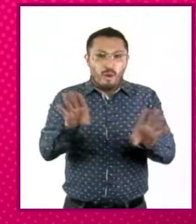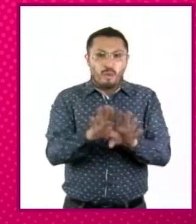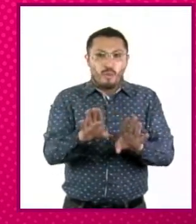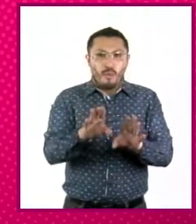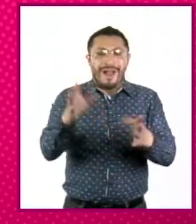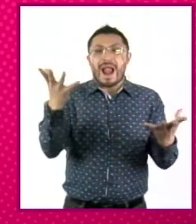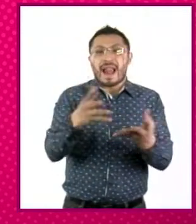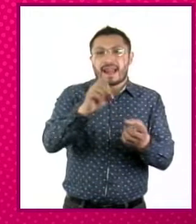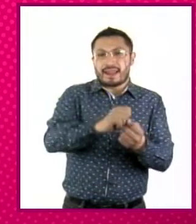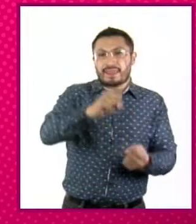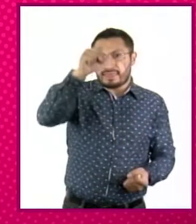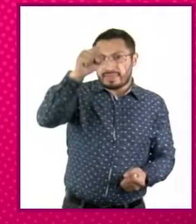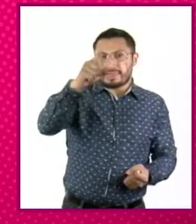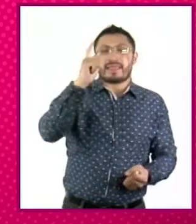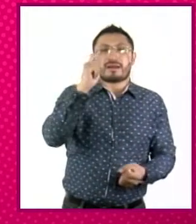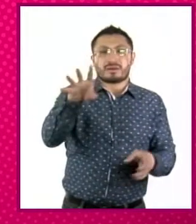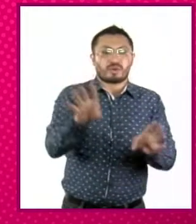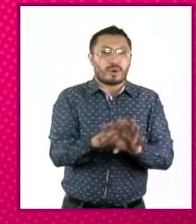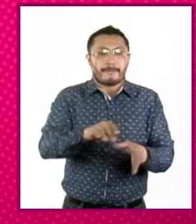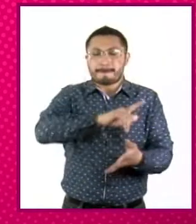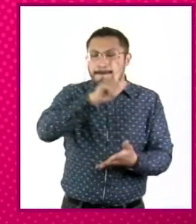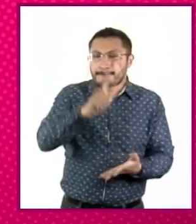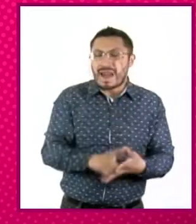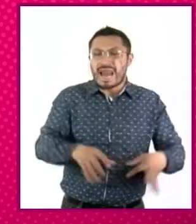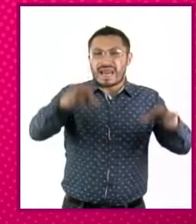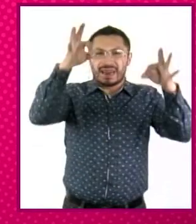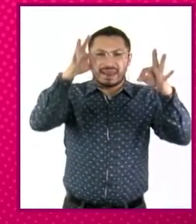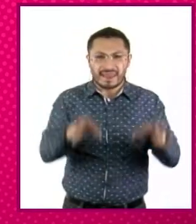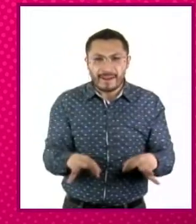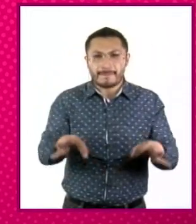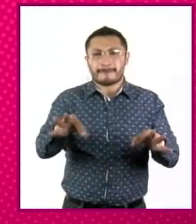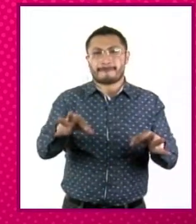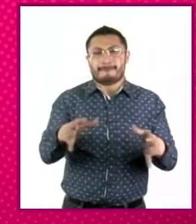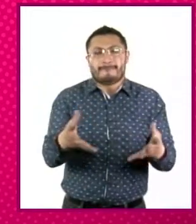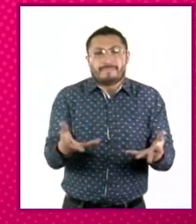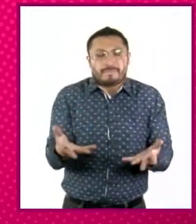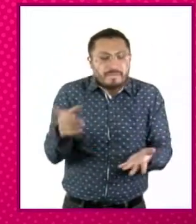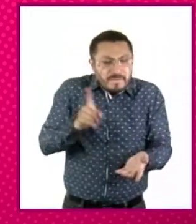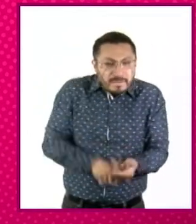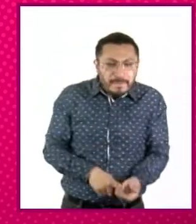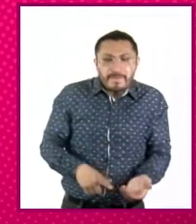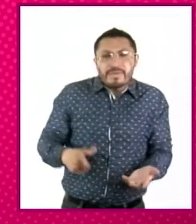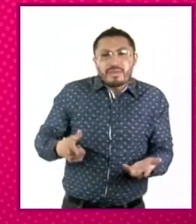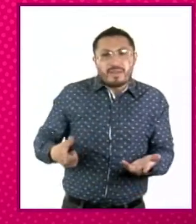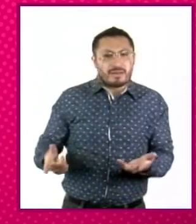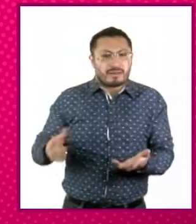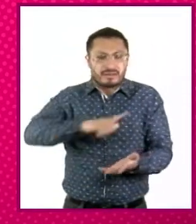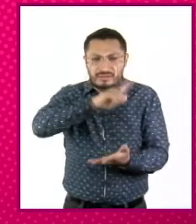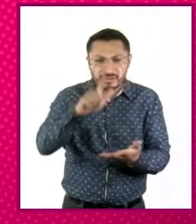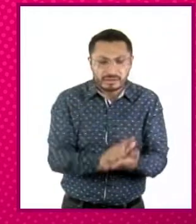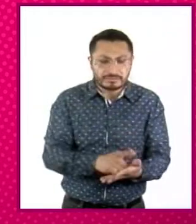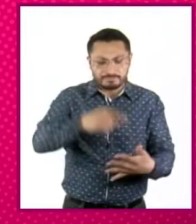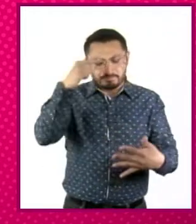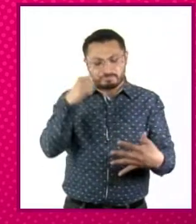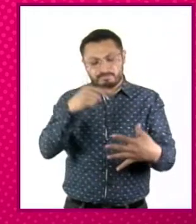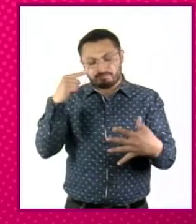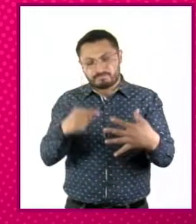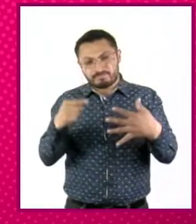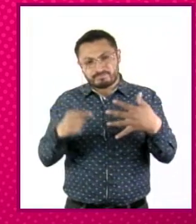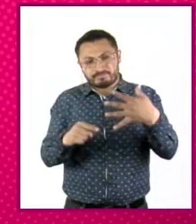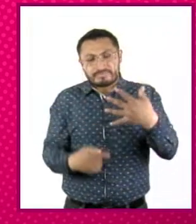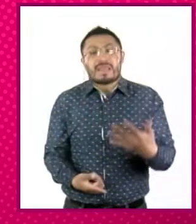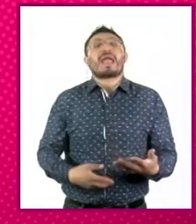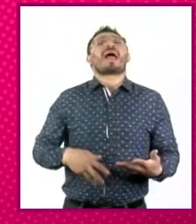constitución, es decir, darse una ley suprema de la que emanen un conjunto de leyes secundarias a partir de